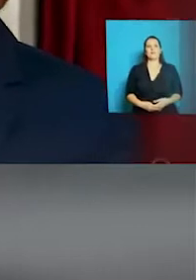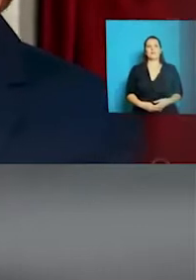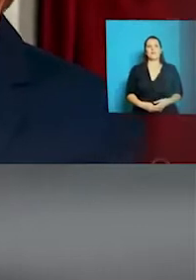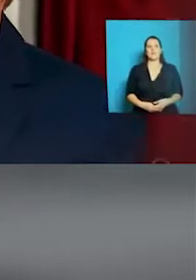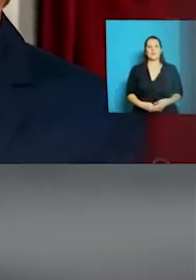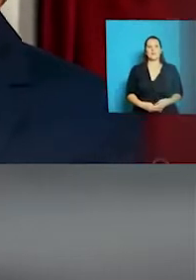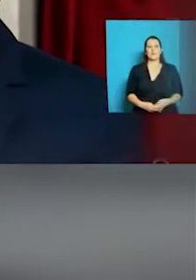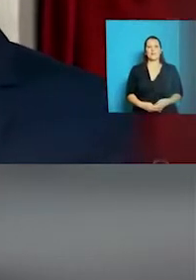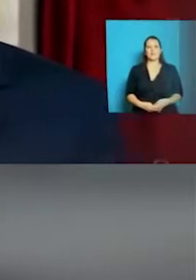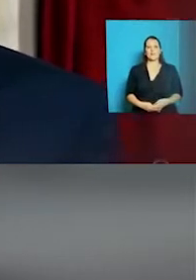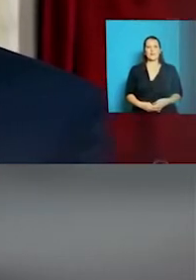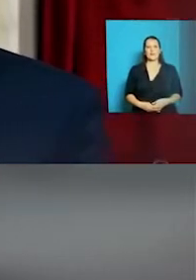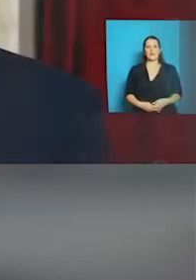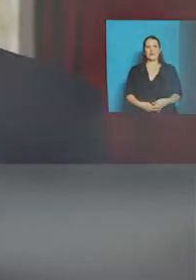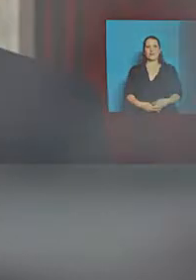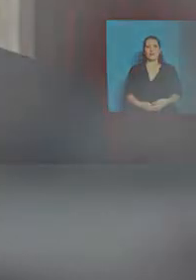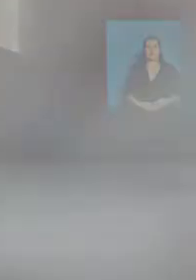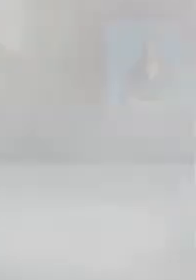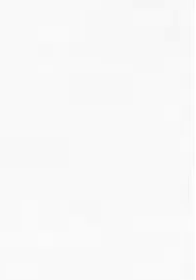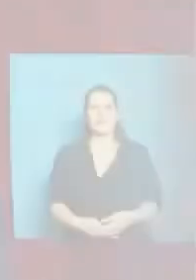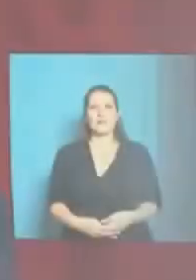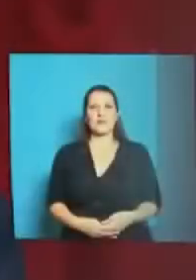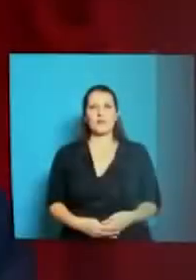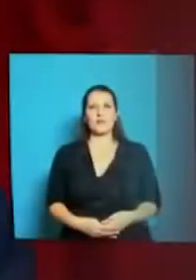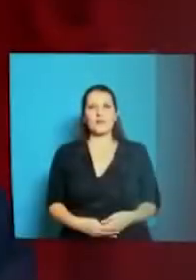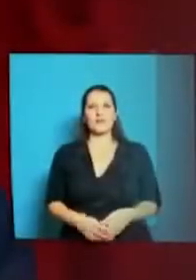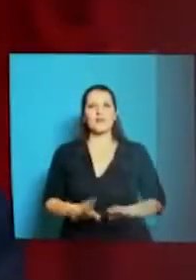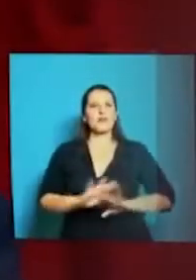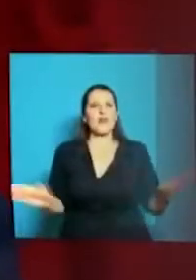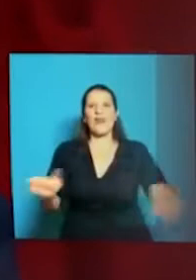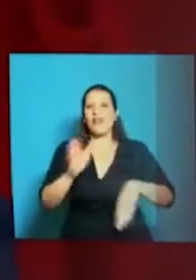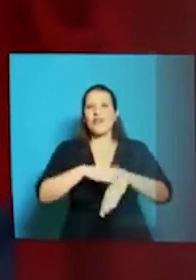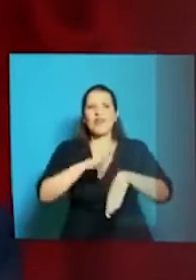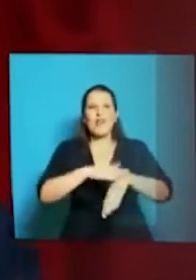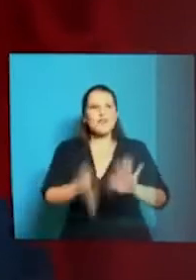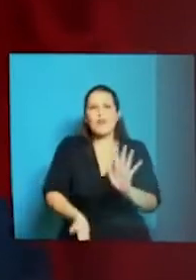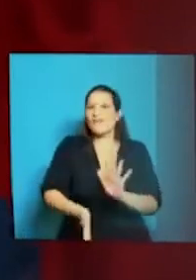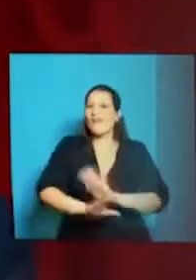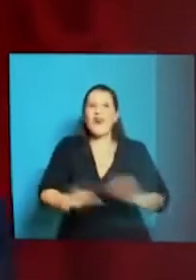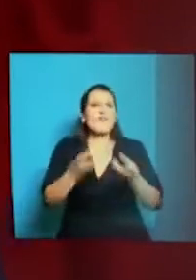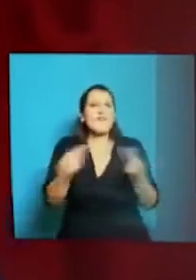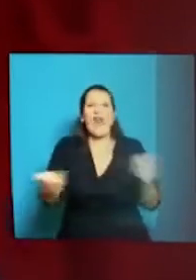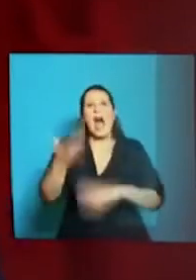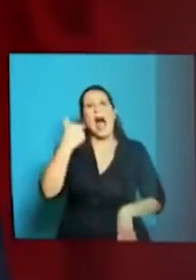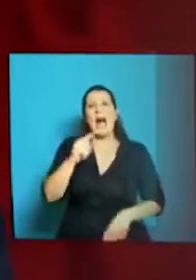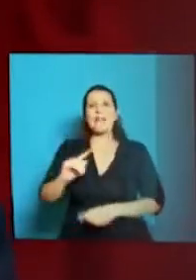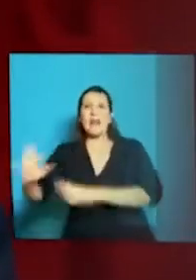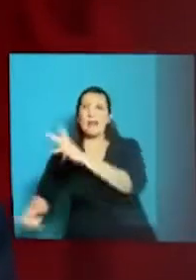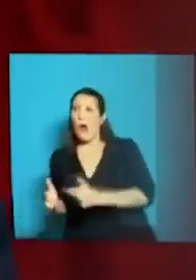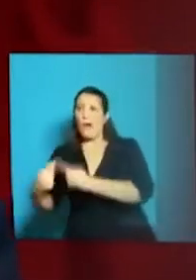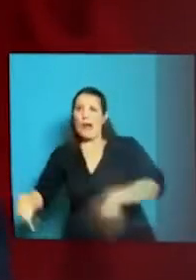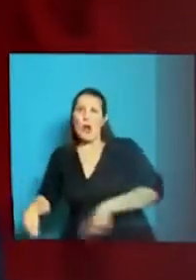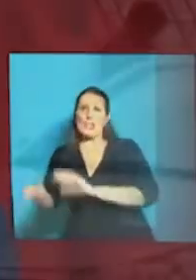nos merecemos eso, los santafesinos y los argentinos. ¿Y cuál es la crítica de estos 4 años? Porque debe haber una